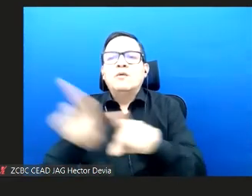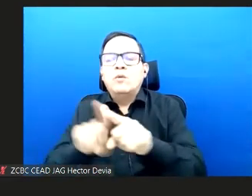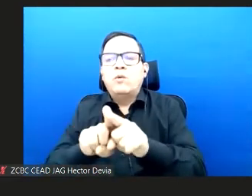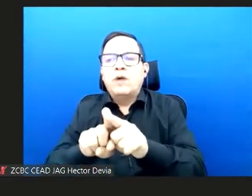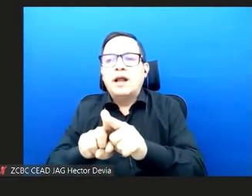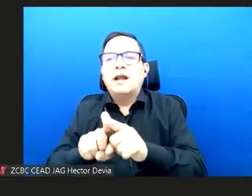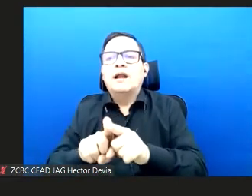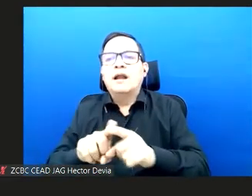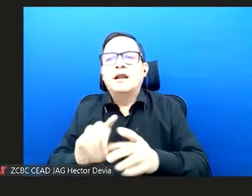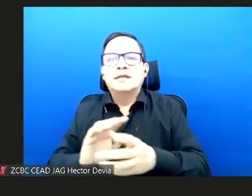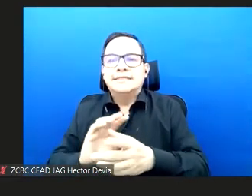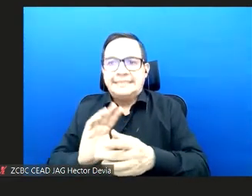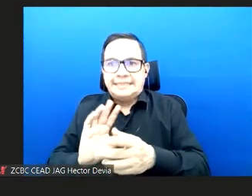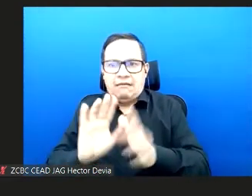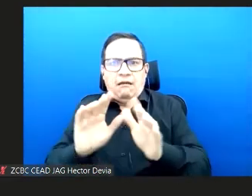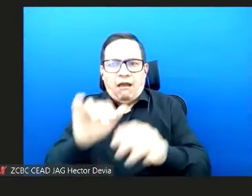¿sí?